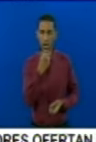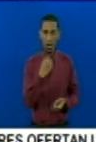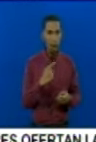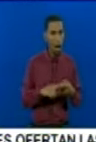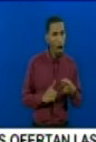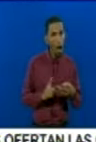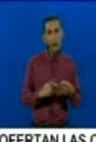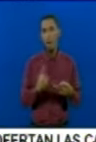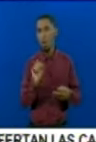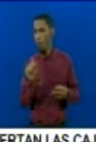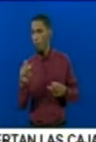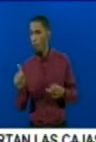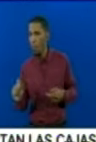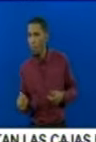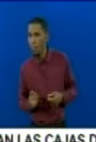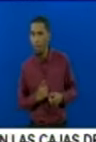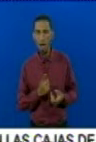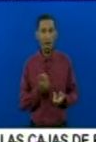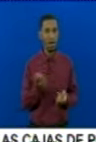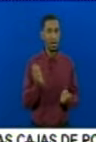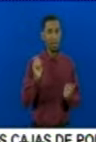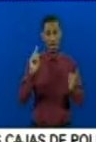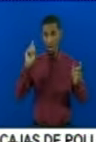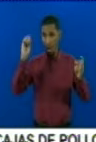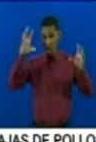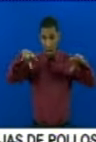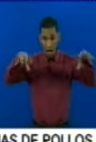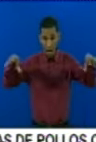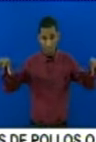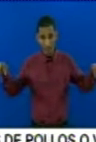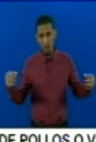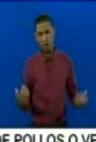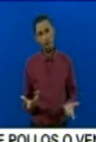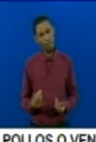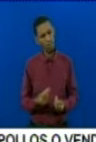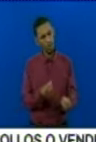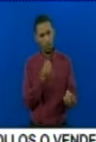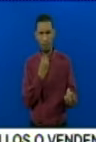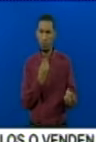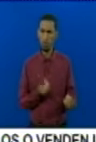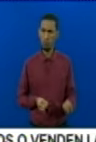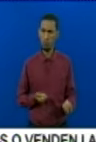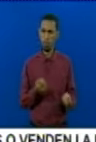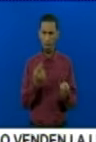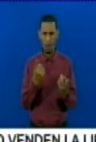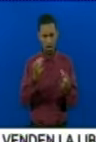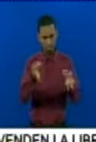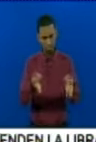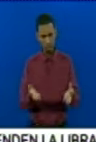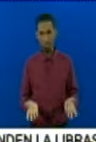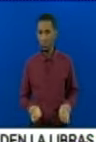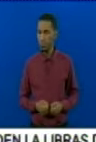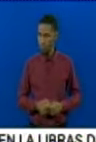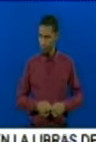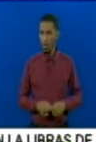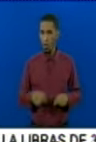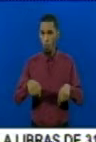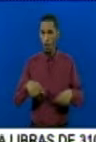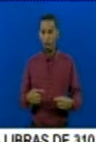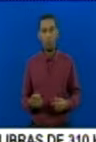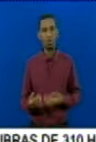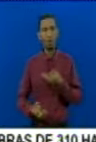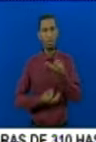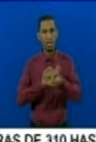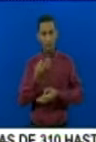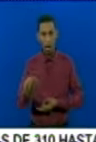otra forma de gestión, incluso para poder completar sus necesidades básicas de alimentación. De eso se trata, Dairo, cuando hablamos